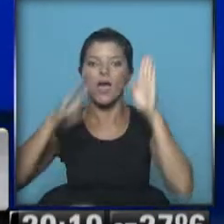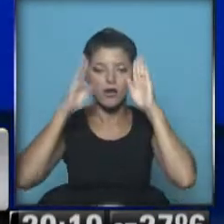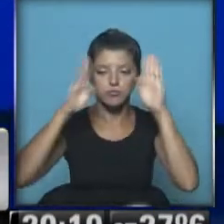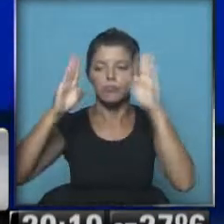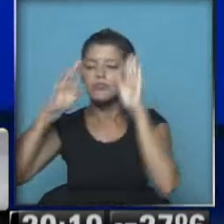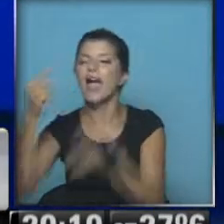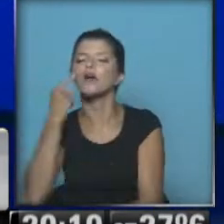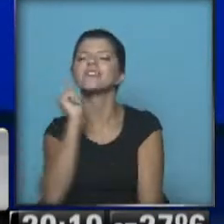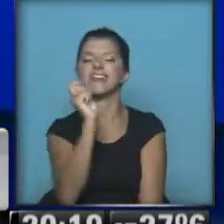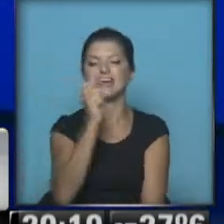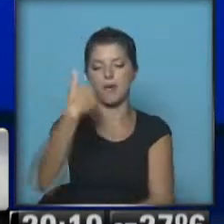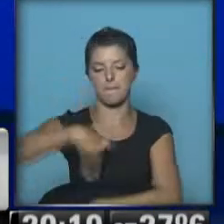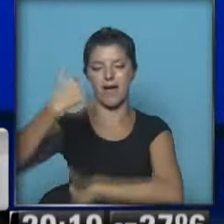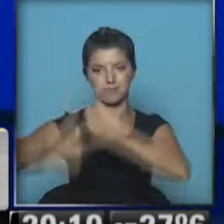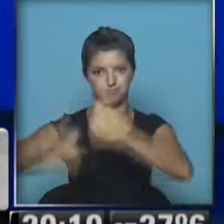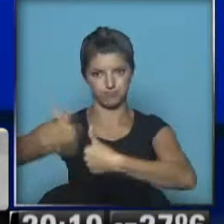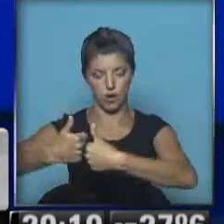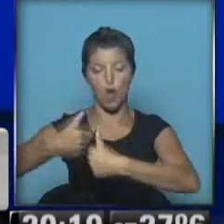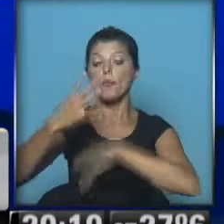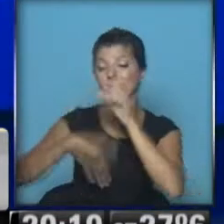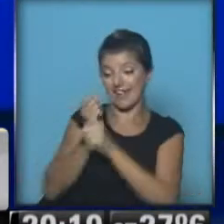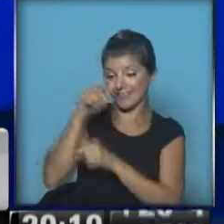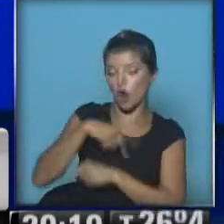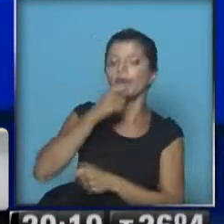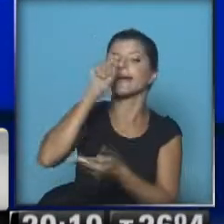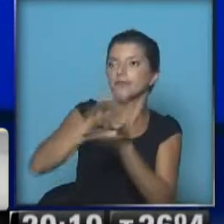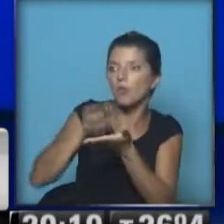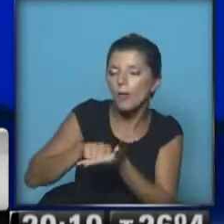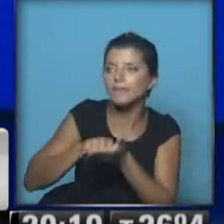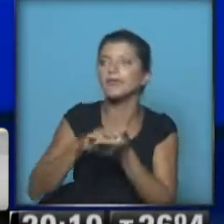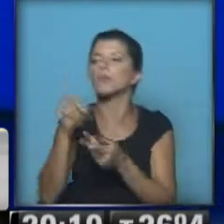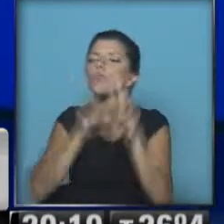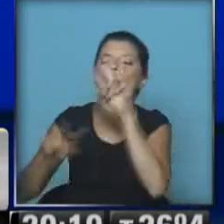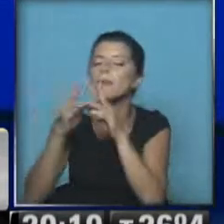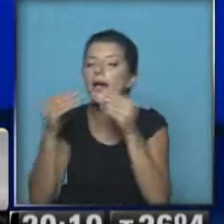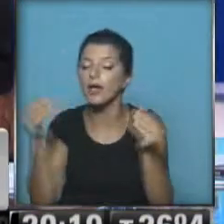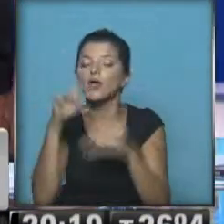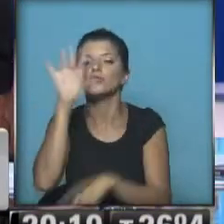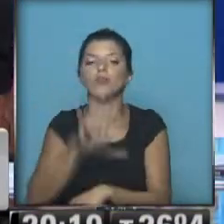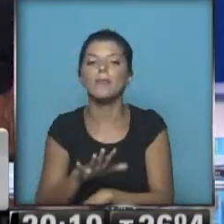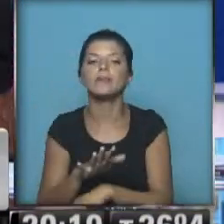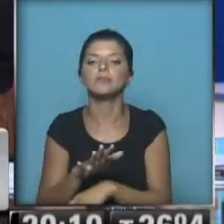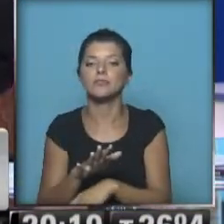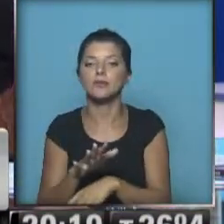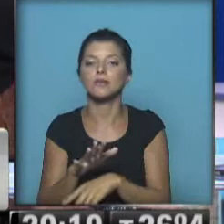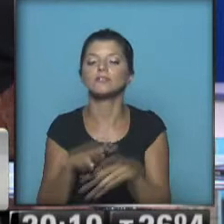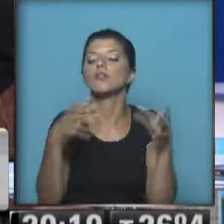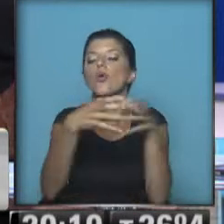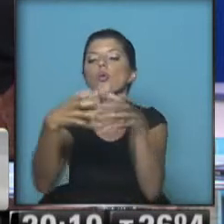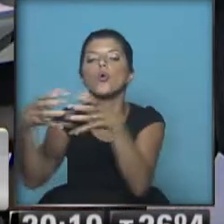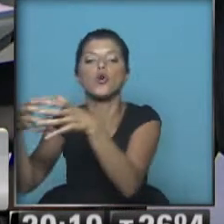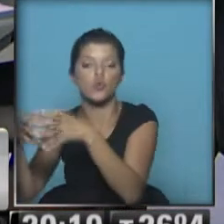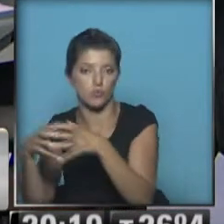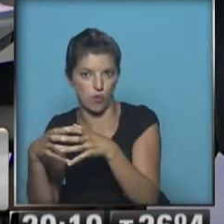porque hasta este momento lo que venían recogiendo las encuestas y las mediciones de intención de voto eran sobre escenarios construidos con un